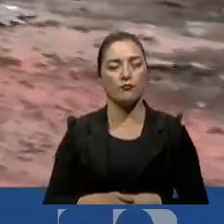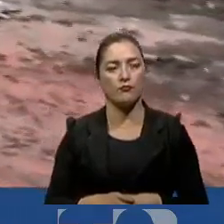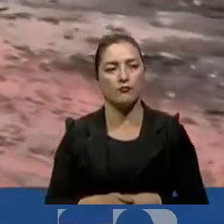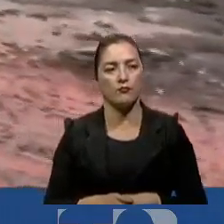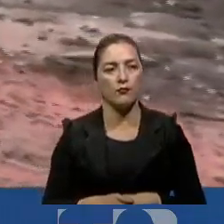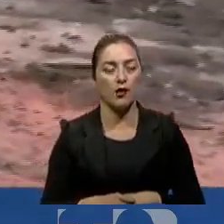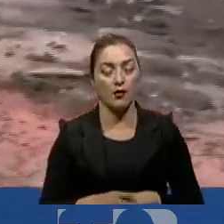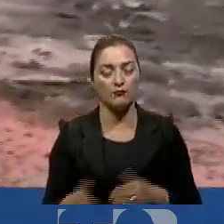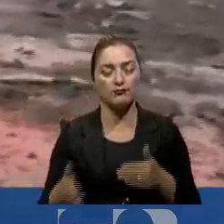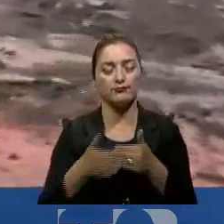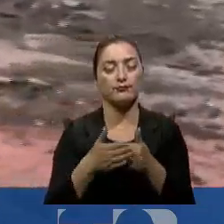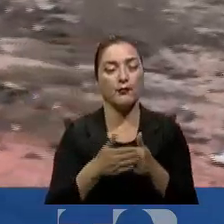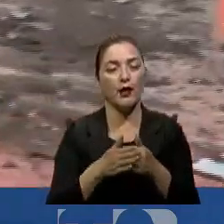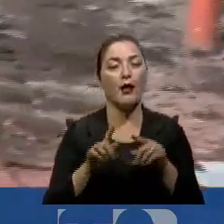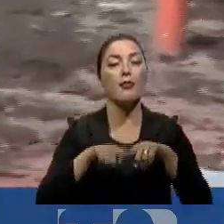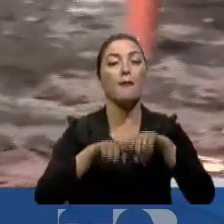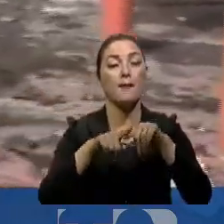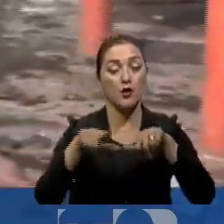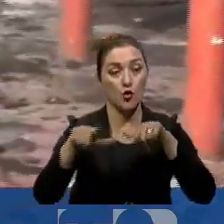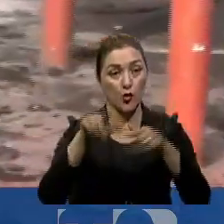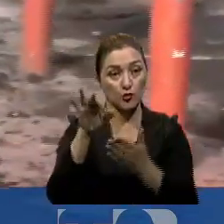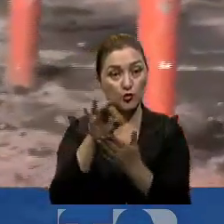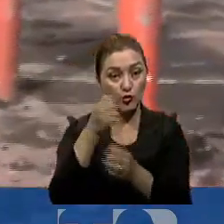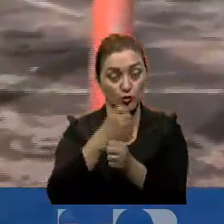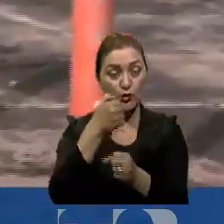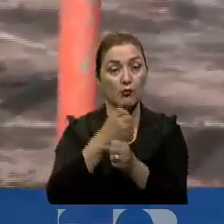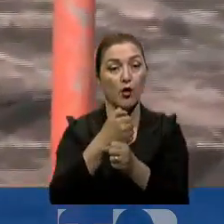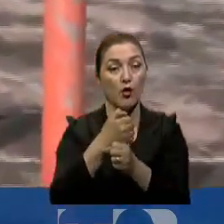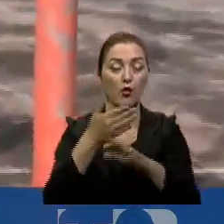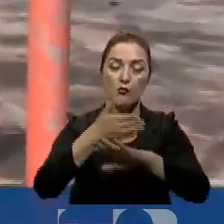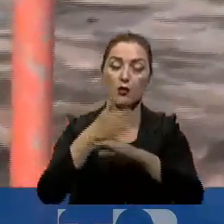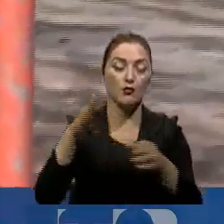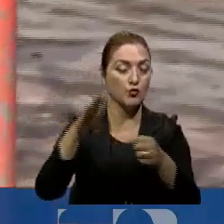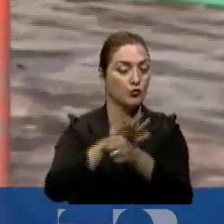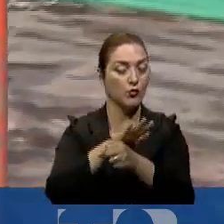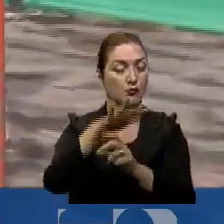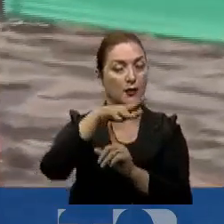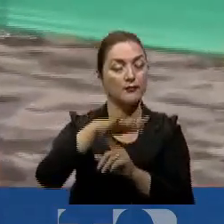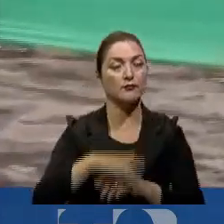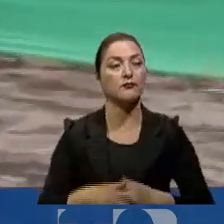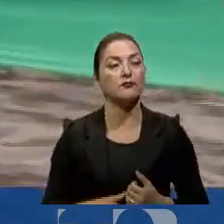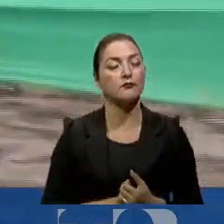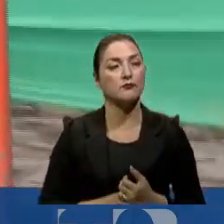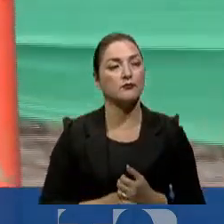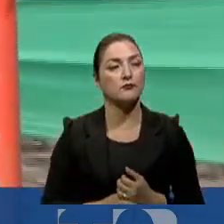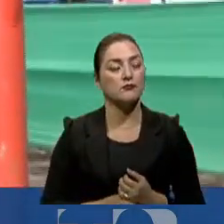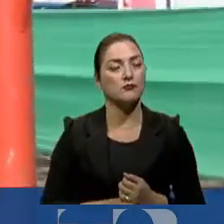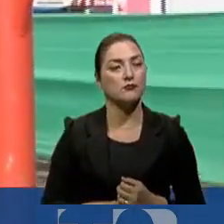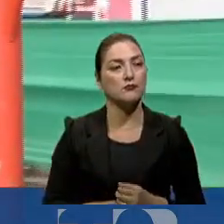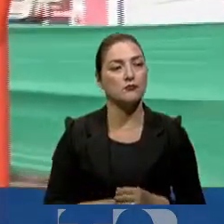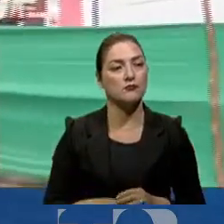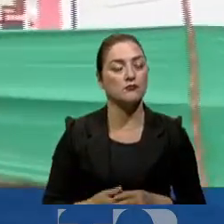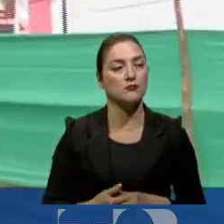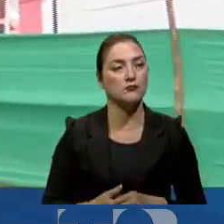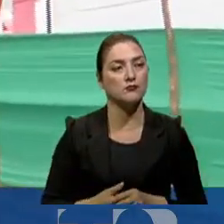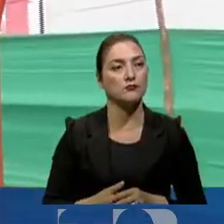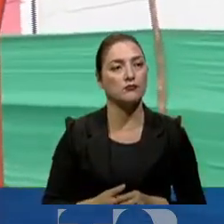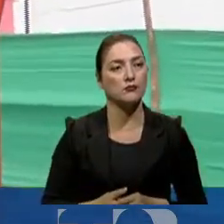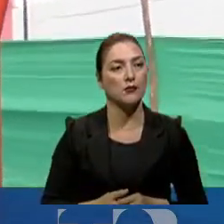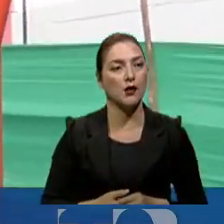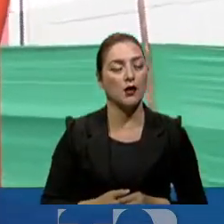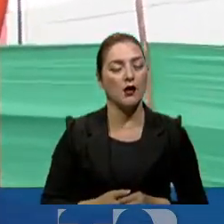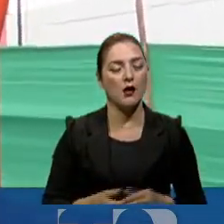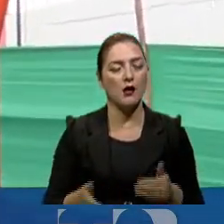parciales dependiendo las zonas en las que vayan trabajando o en algún momento va a existir un cierre total de este parque? No, lo vamos a hacer o lo vamos a manejar con